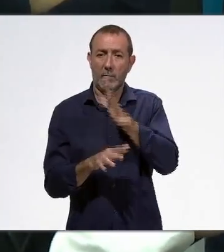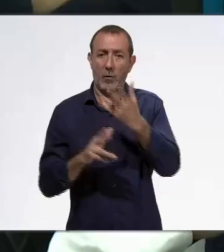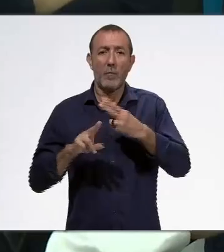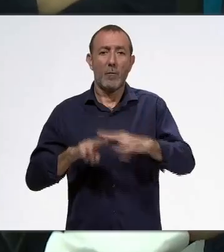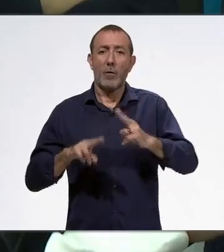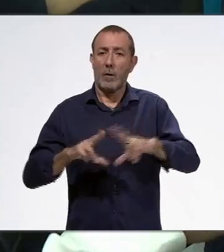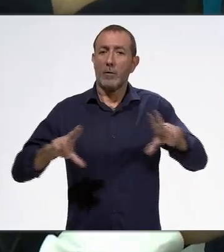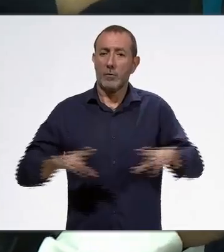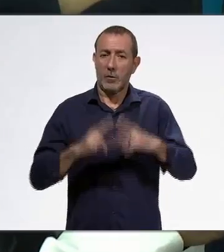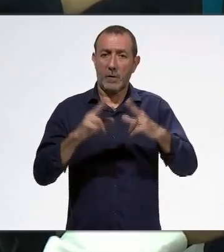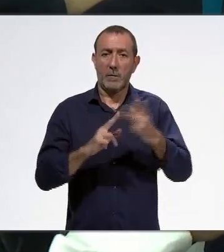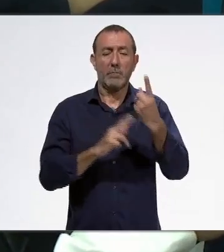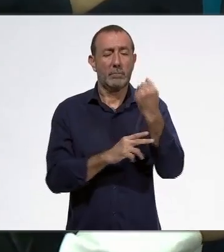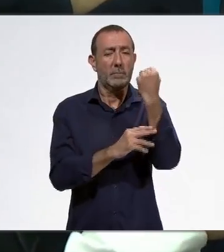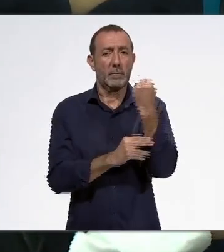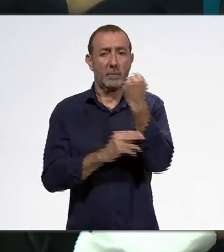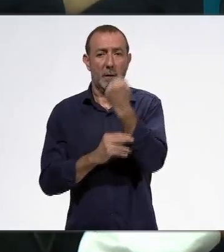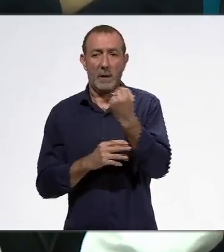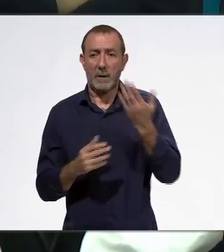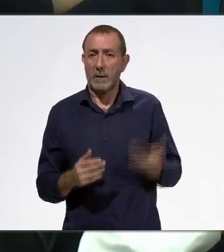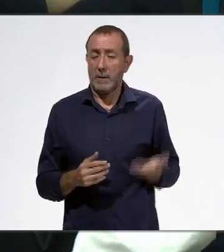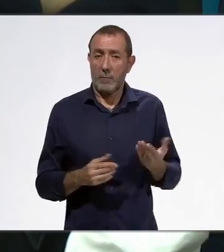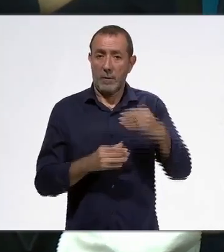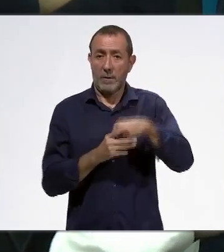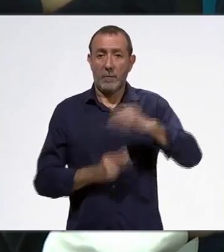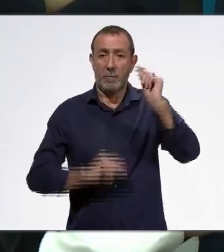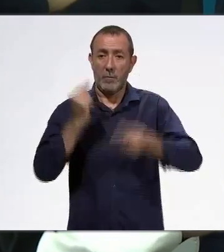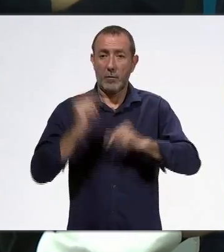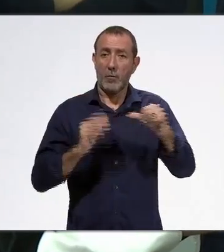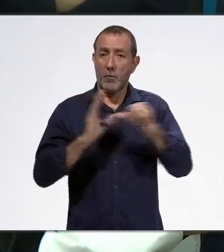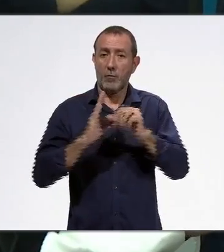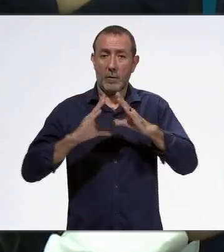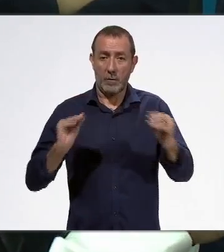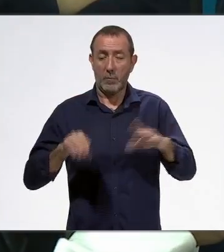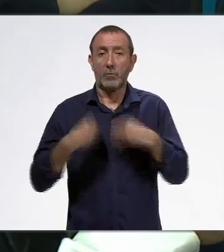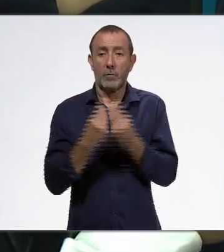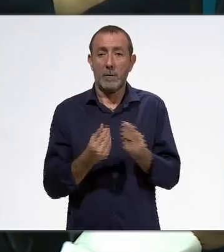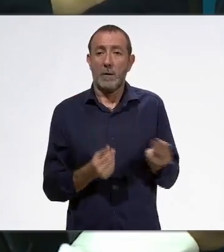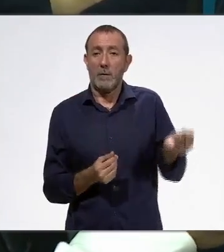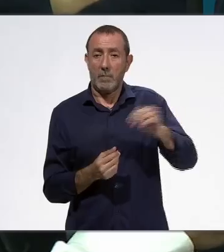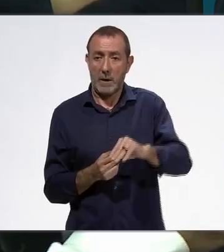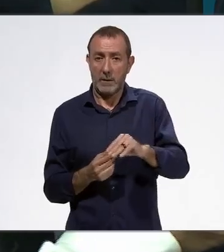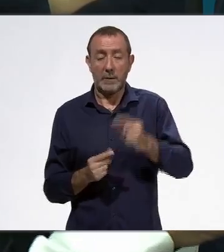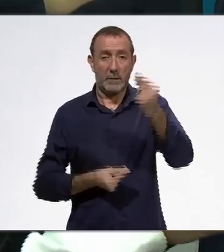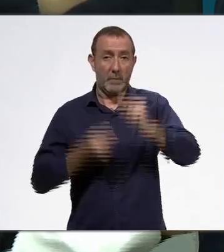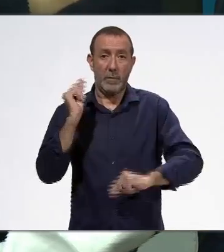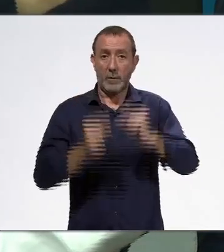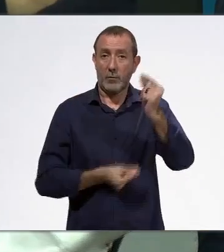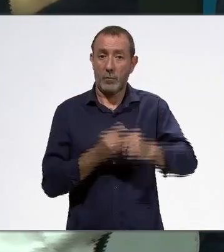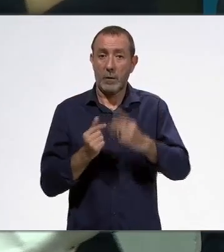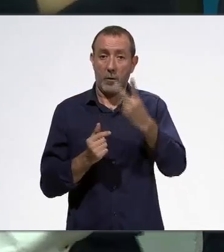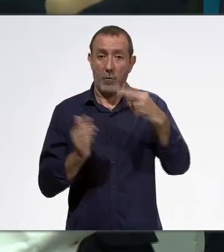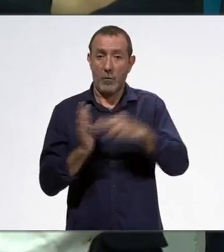políticas sociales son un Pilar muy importante del presupuesto de la junta de Andalucía que van a tener un crecimiento considerable los presupuestos del